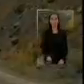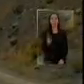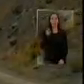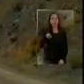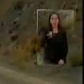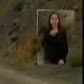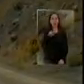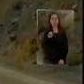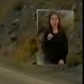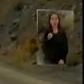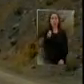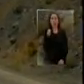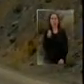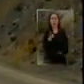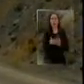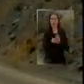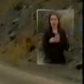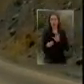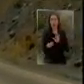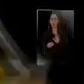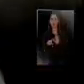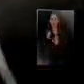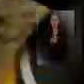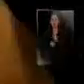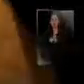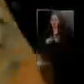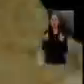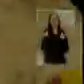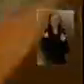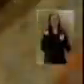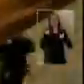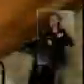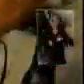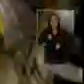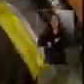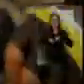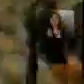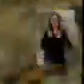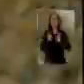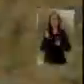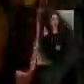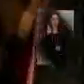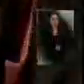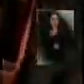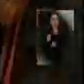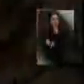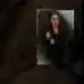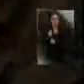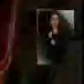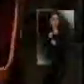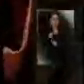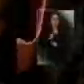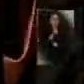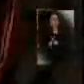Enzo Fantinati es un buen ejemplo. Tras meses de entrenamiento, ha llegado el día de su último desafío.